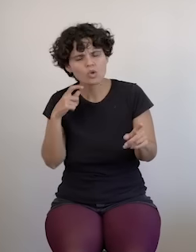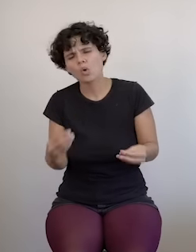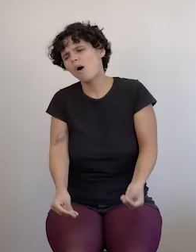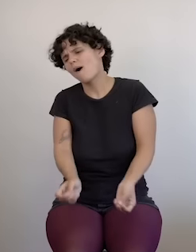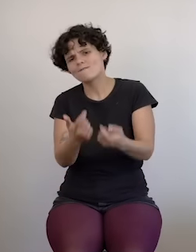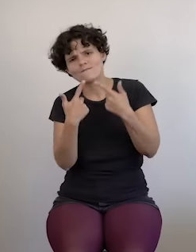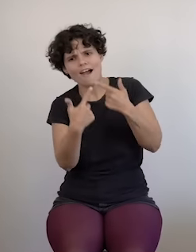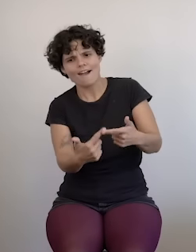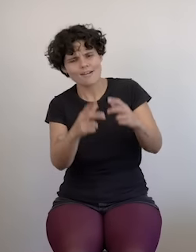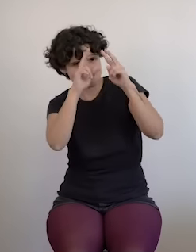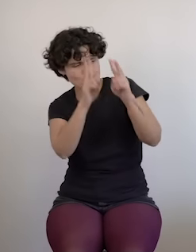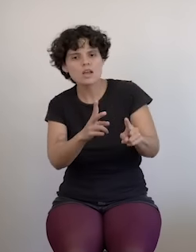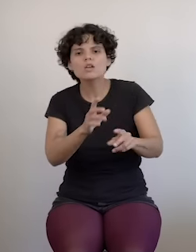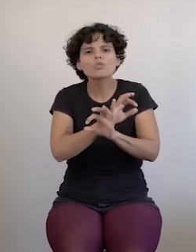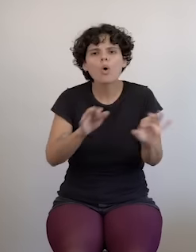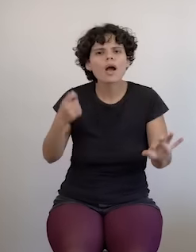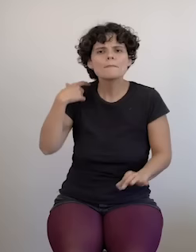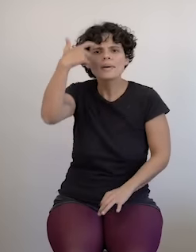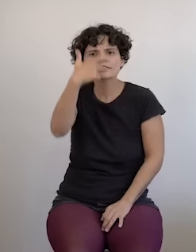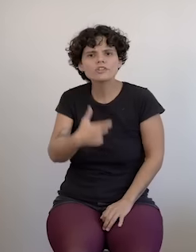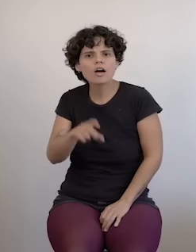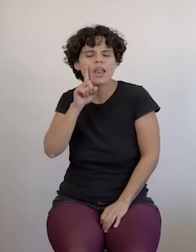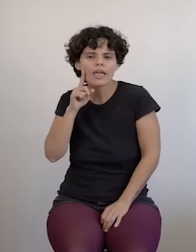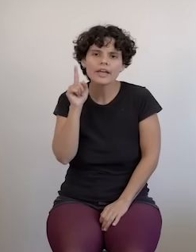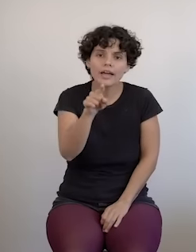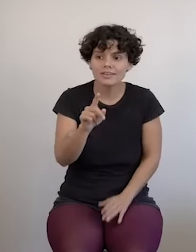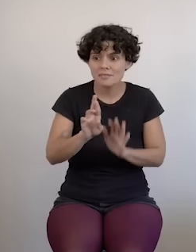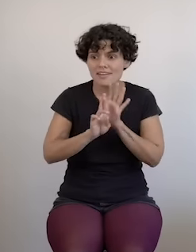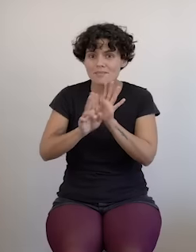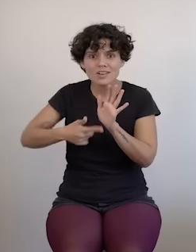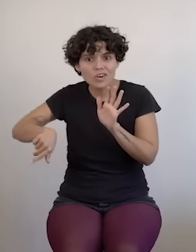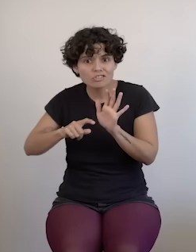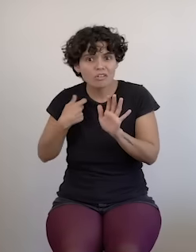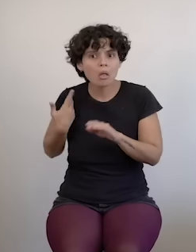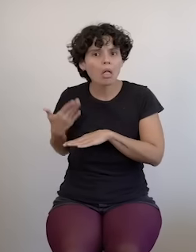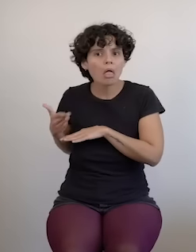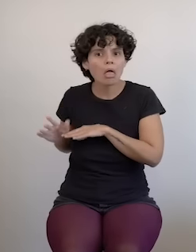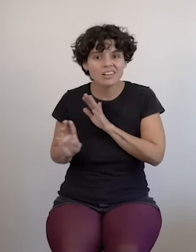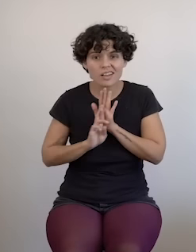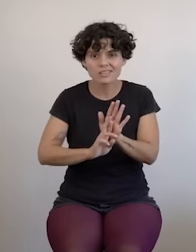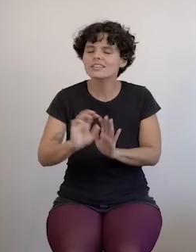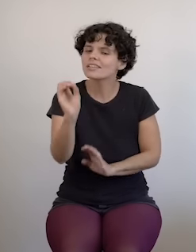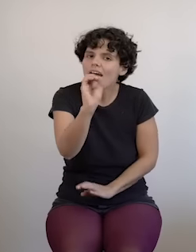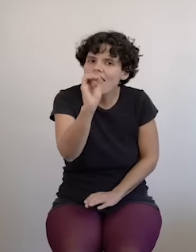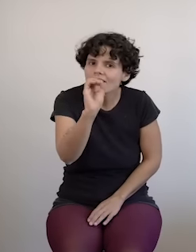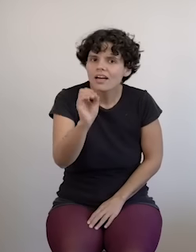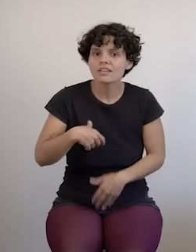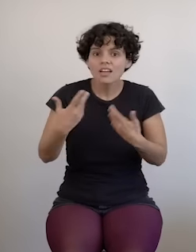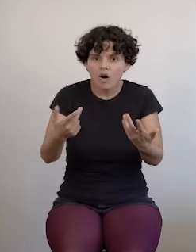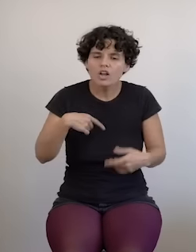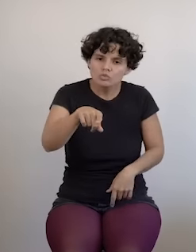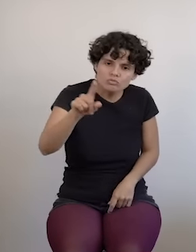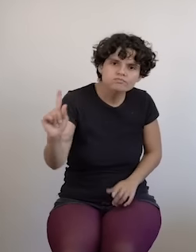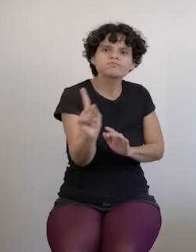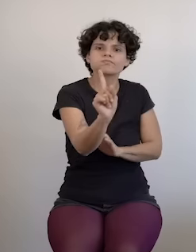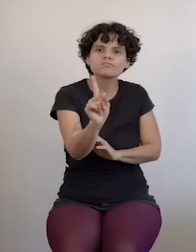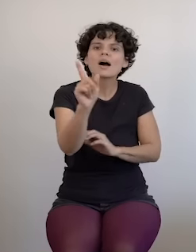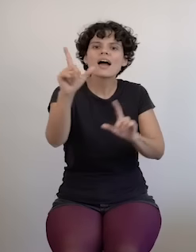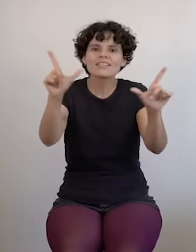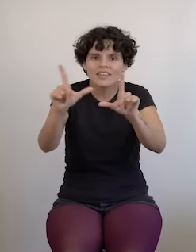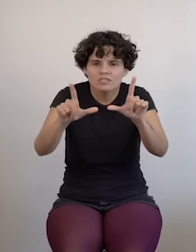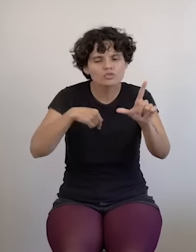hermano. No había nadie así que, ¿cachai? Que nos represente como tú, hermano. Tenés que seguir esa línea porque todos estamos tirando para arriba gracias a